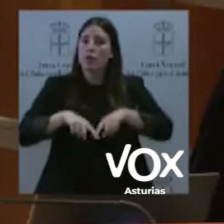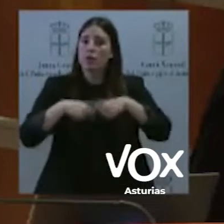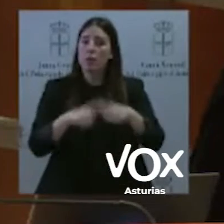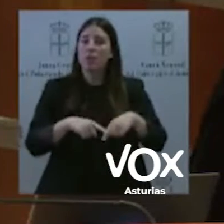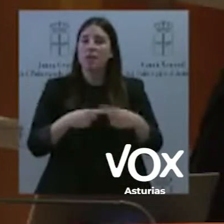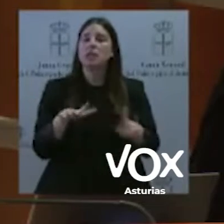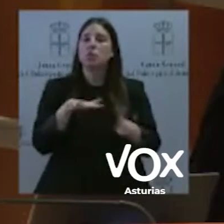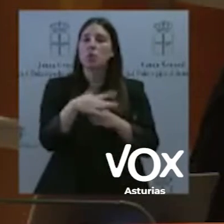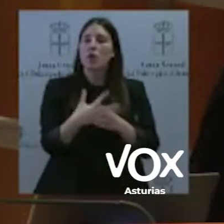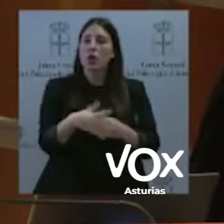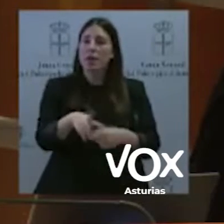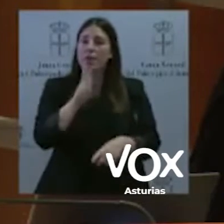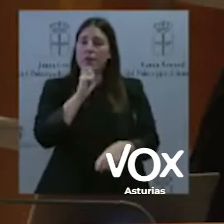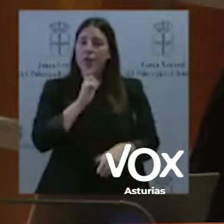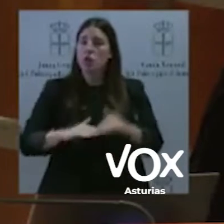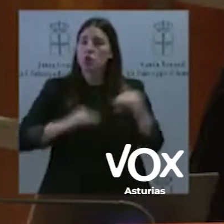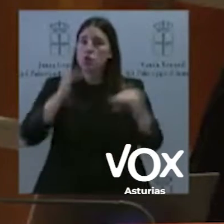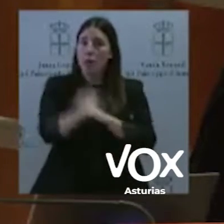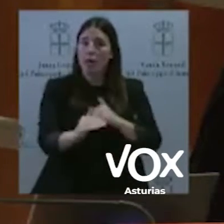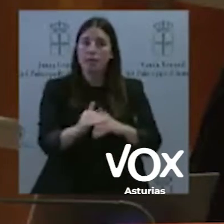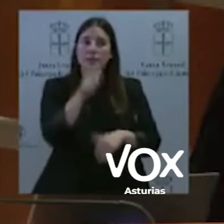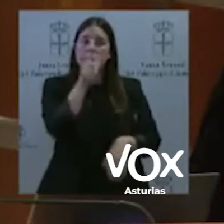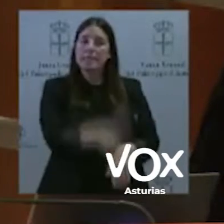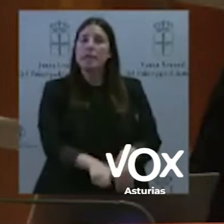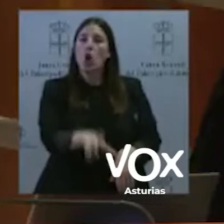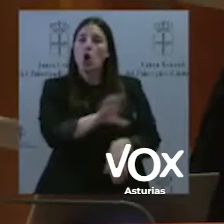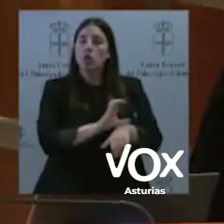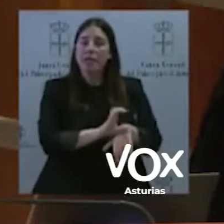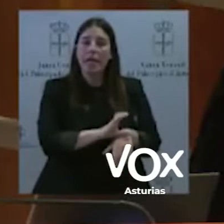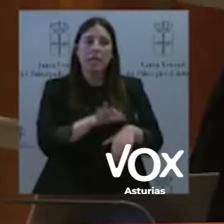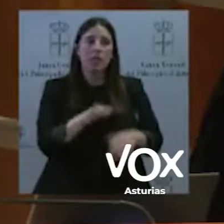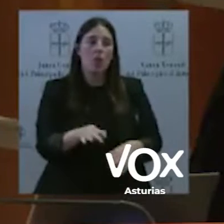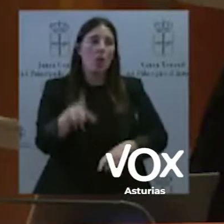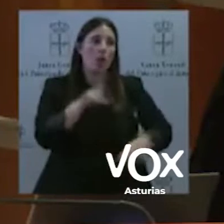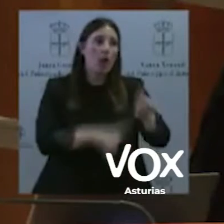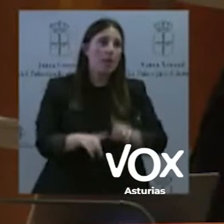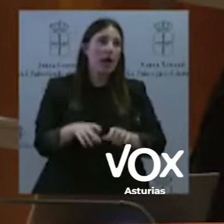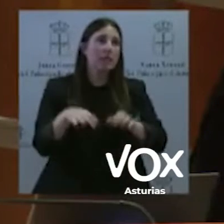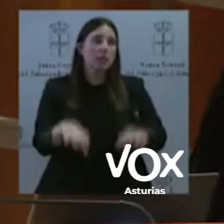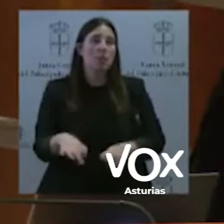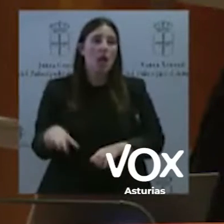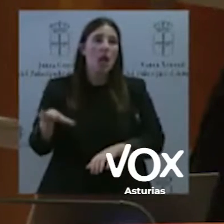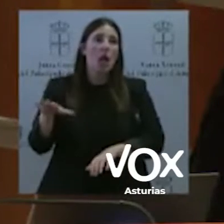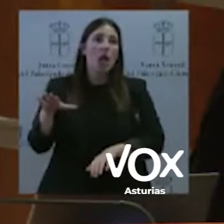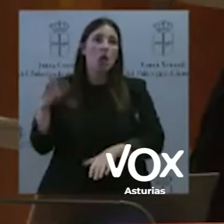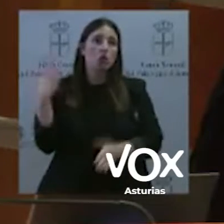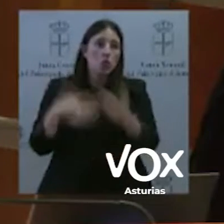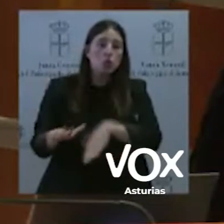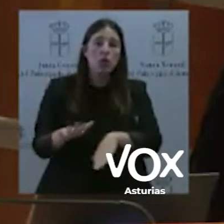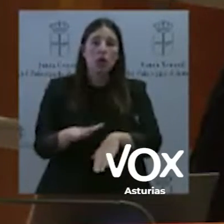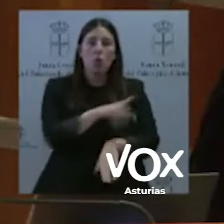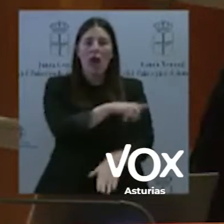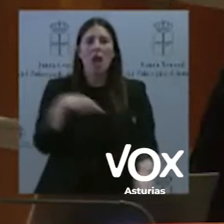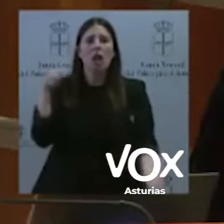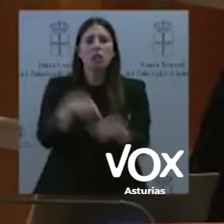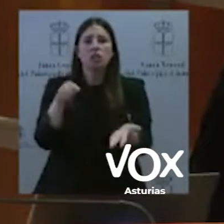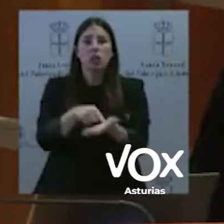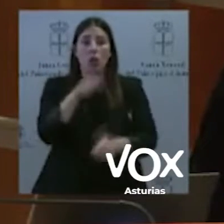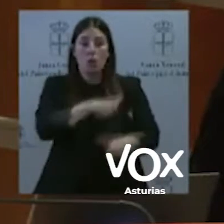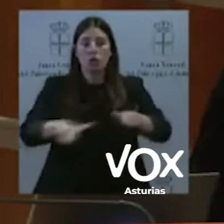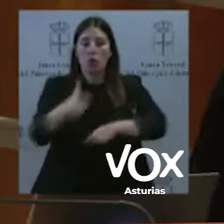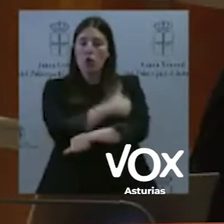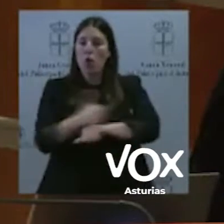hay un problema, siempre hay una excusa. Exigen que los ciudadanos paguemos al instante, pero ustedes nos aplican lo mismo.